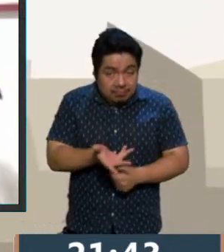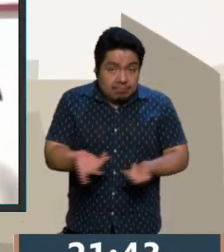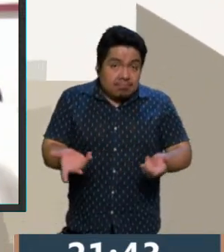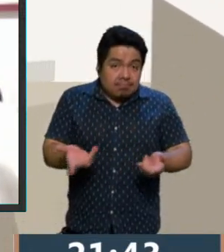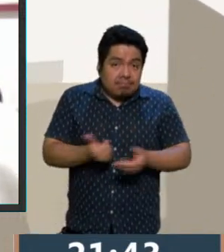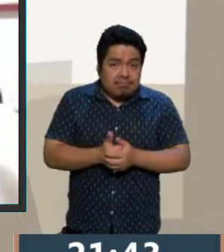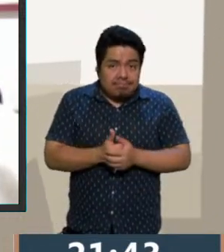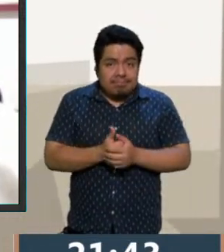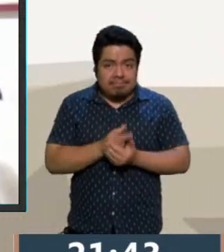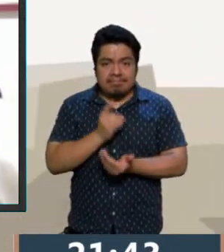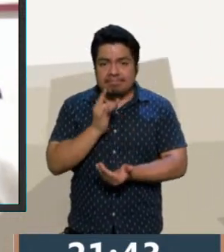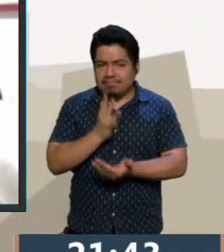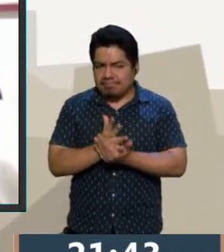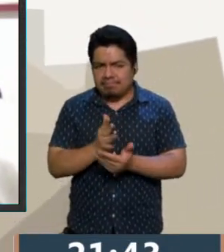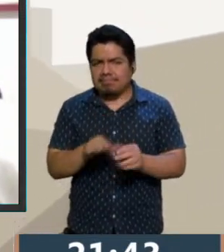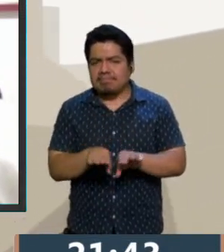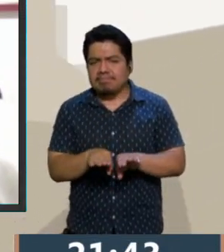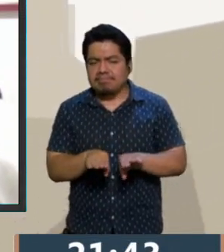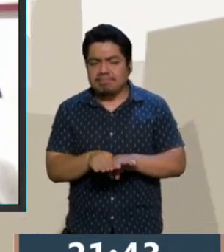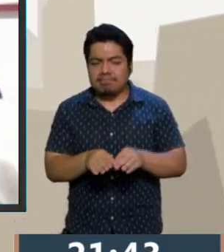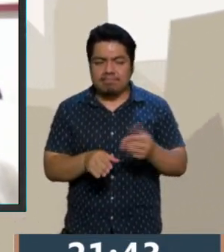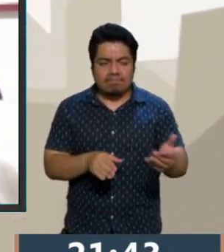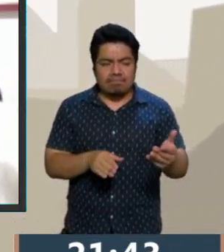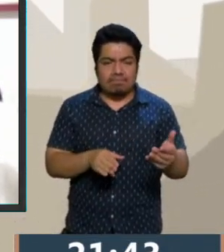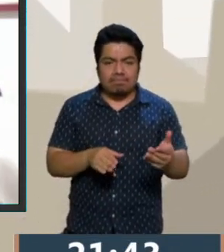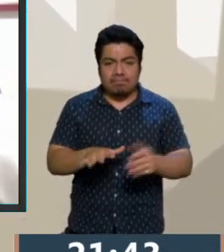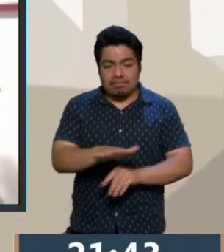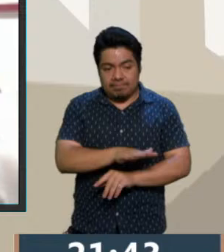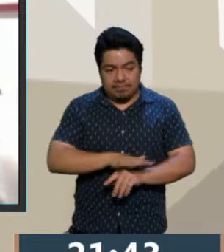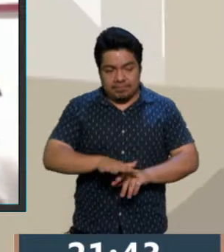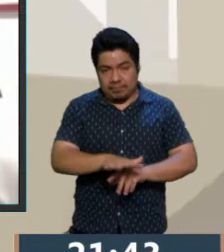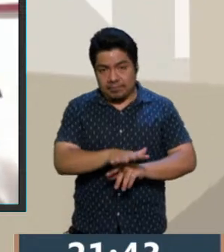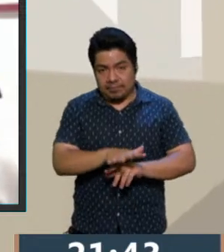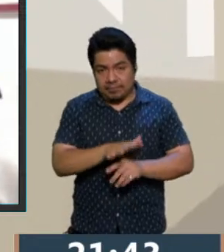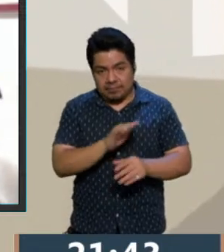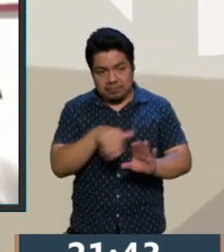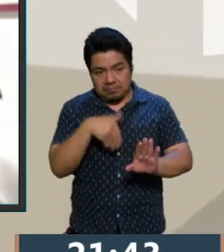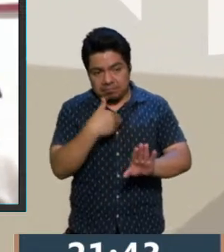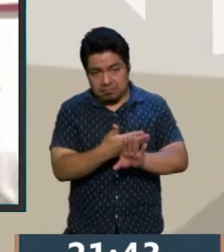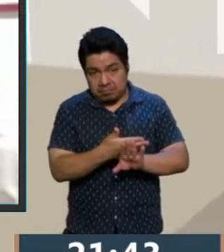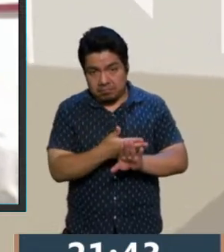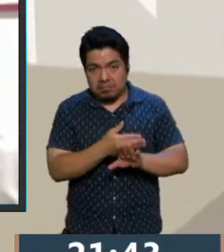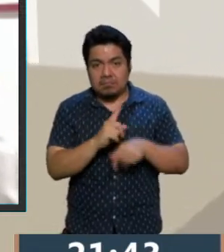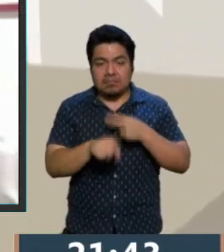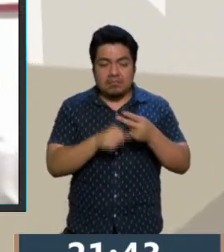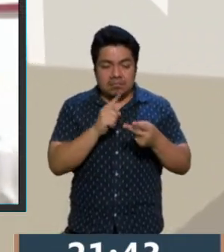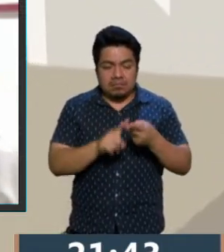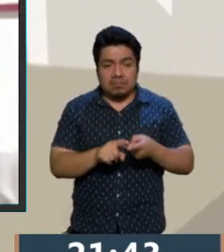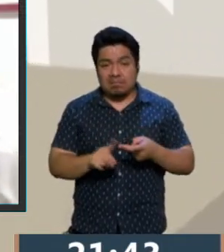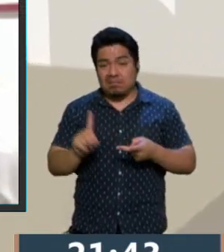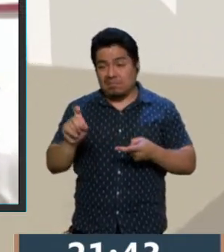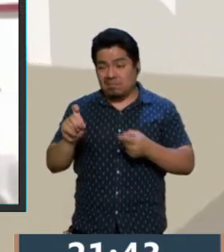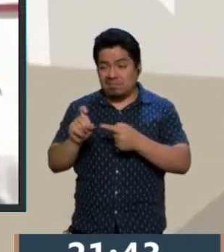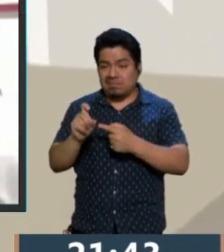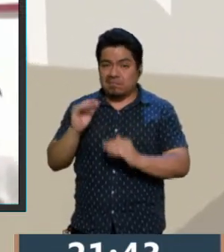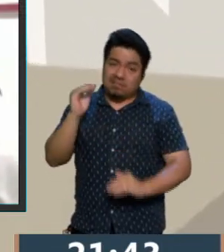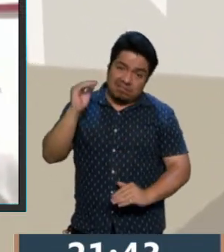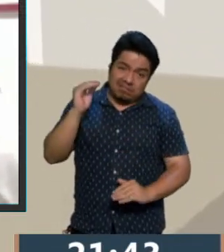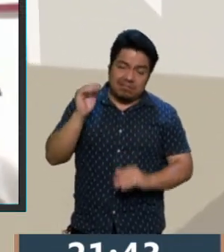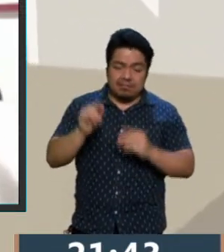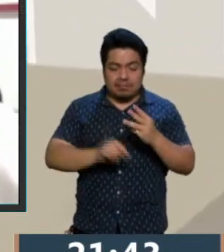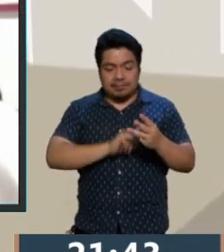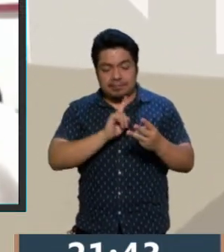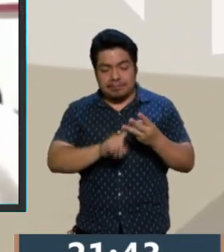no solamente son afectaciones al territorio, son afectaciones al equilibrio hídrico, son